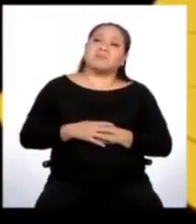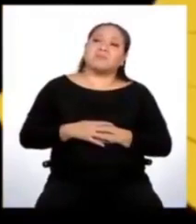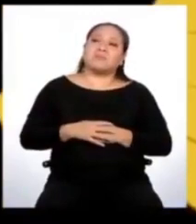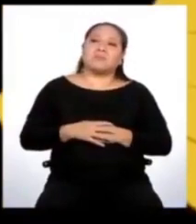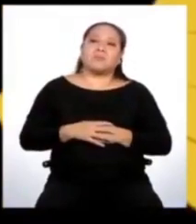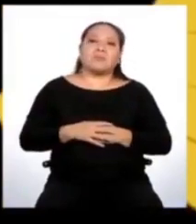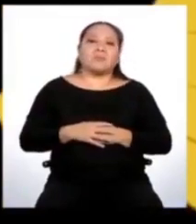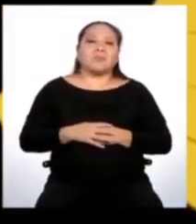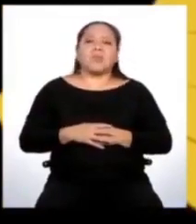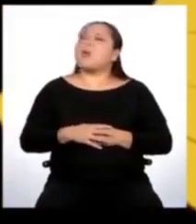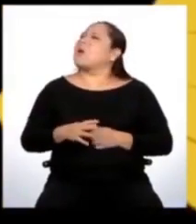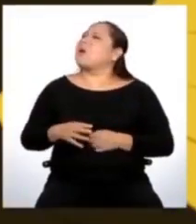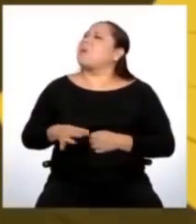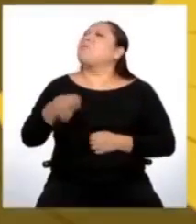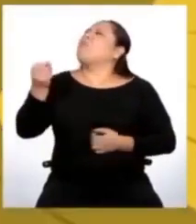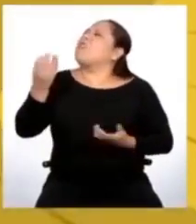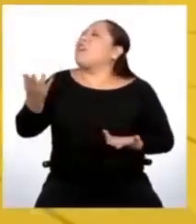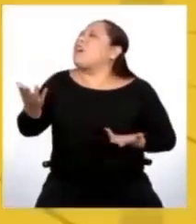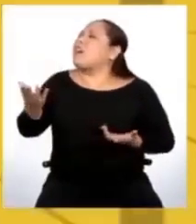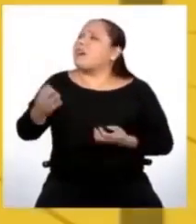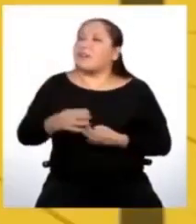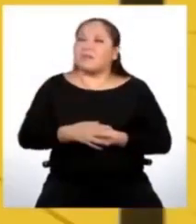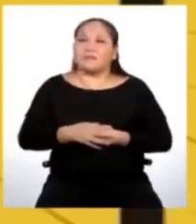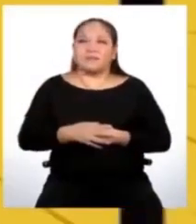¿Y eso por qué, don Mario?